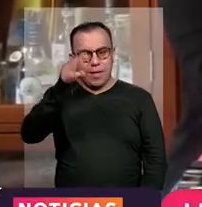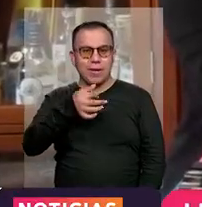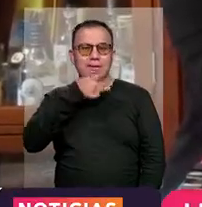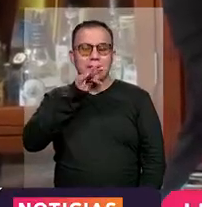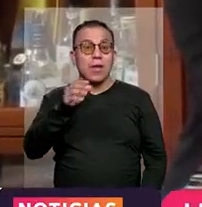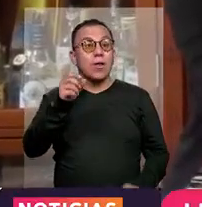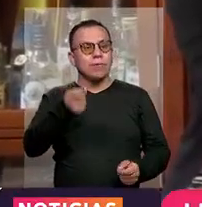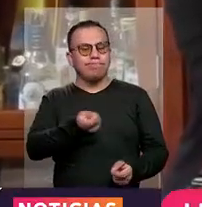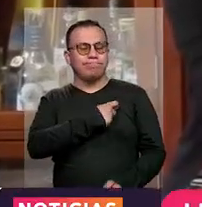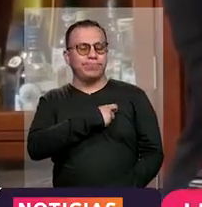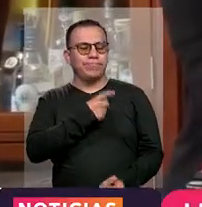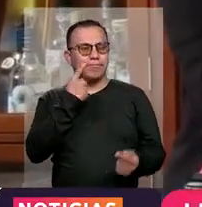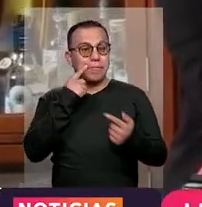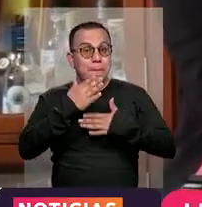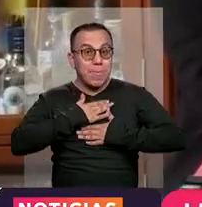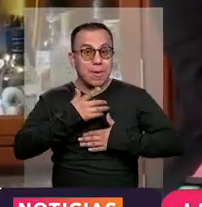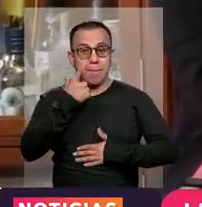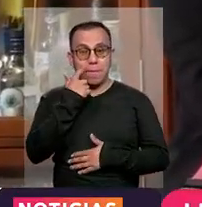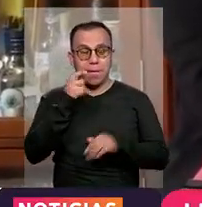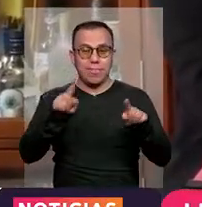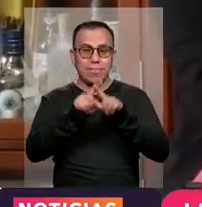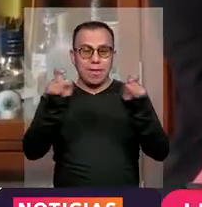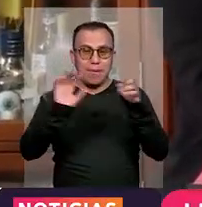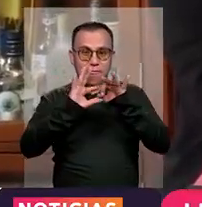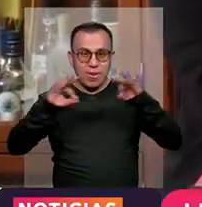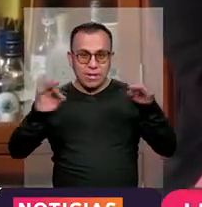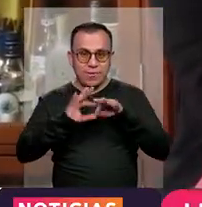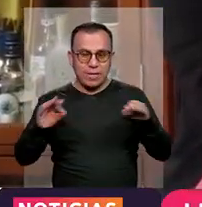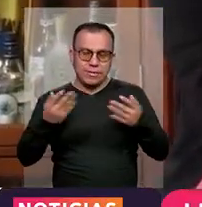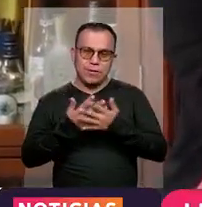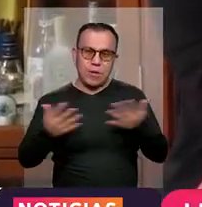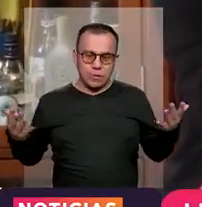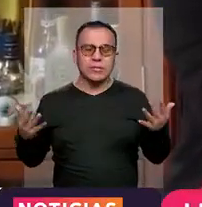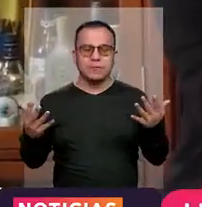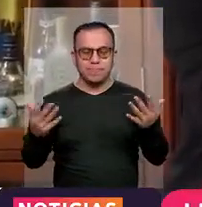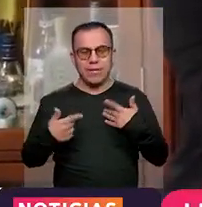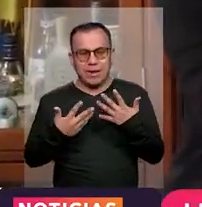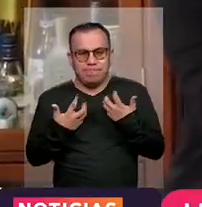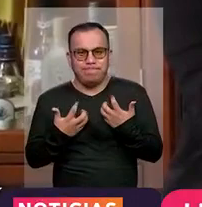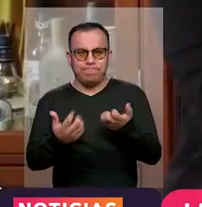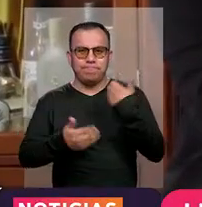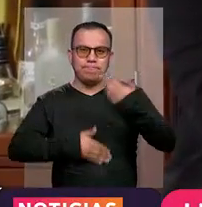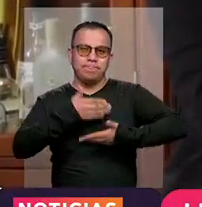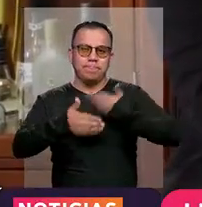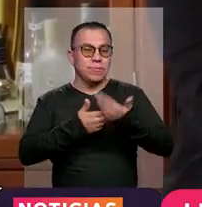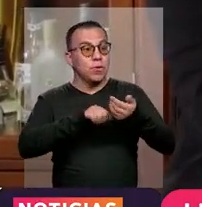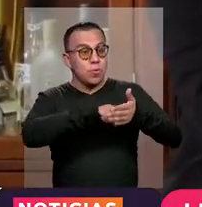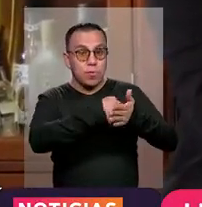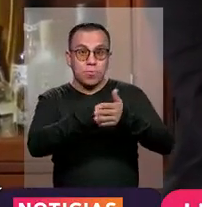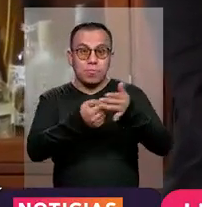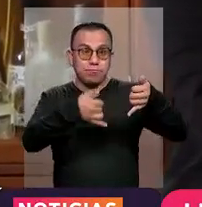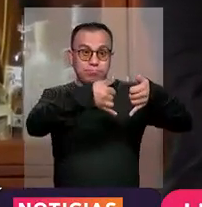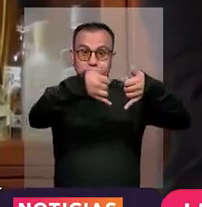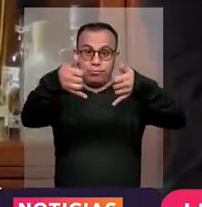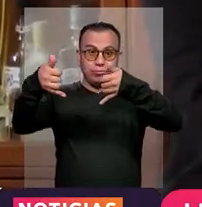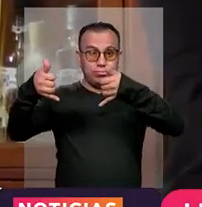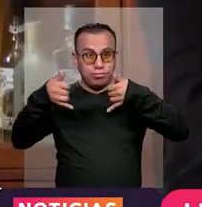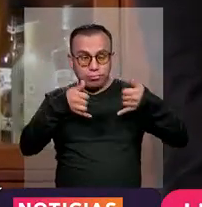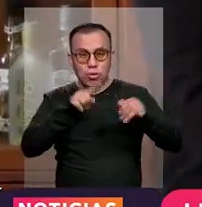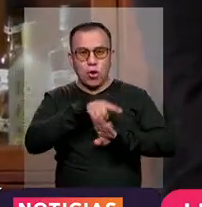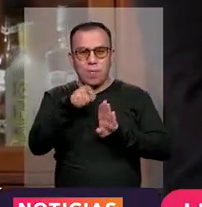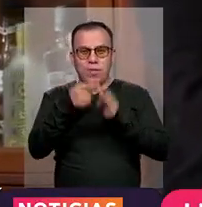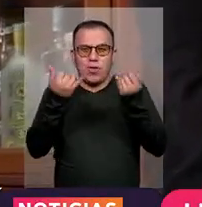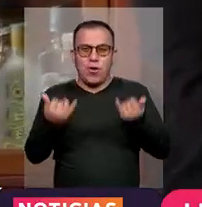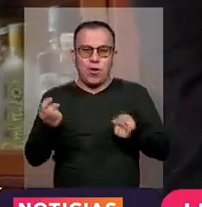y me le quedo siempre sonando y papá esa esa frase de él y de alguna u otra manera fue el motivo inspiración para empezar a coleccionar botellas de tequila y por eso de alguna otra forma